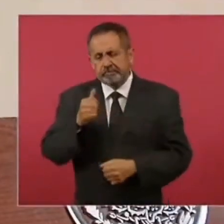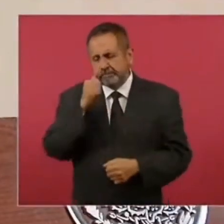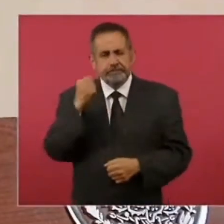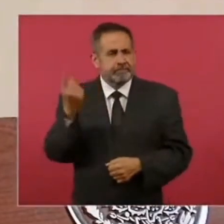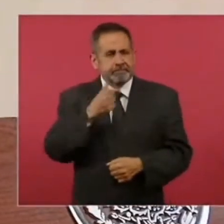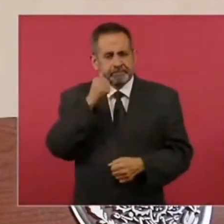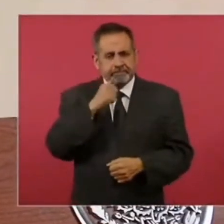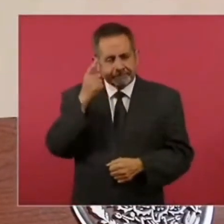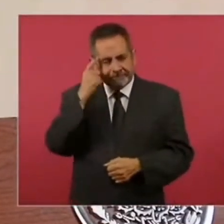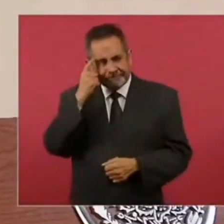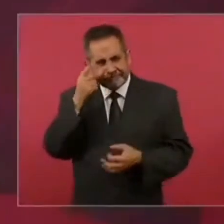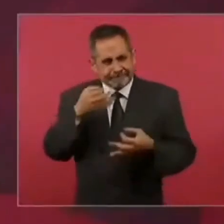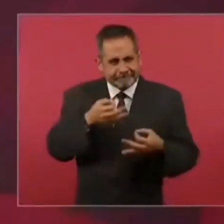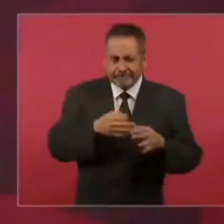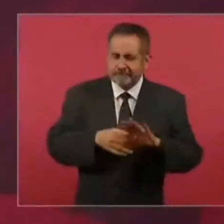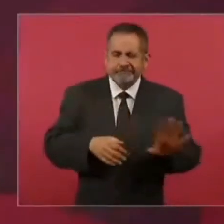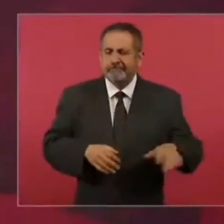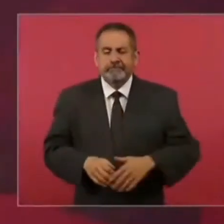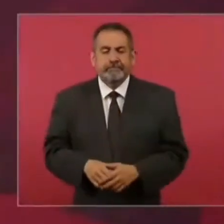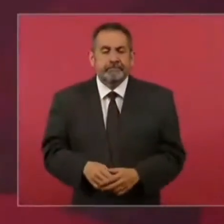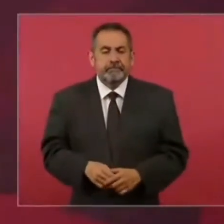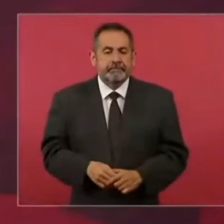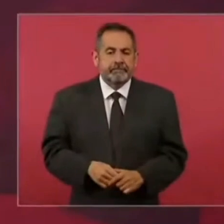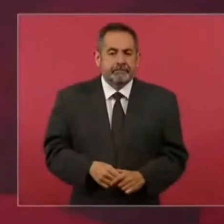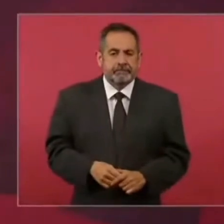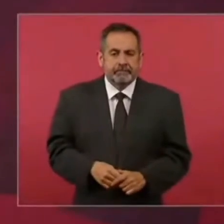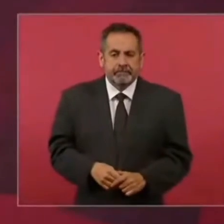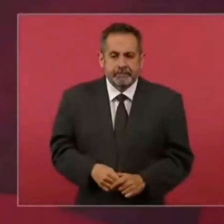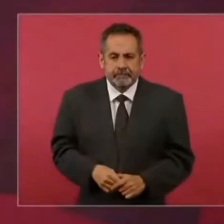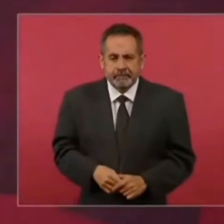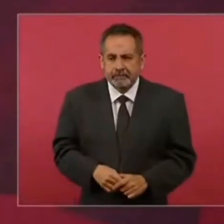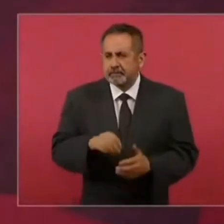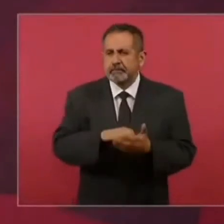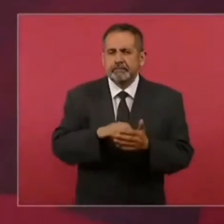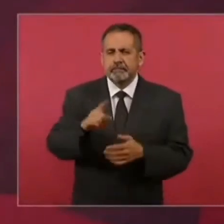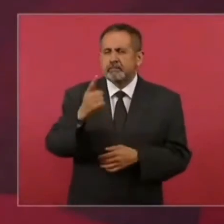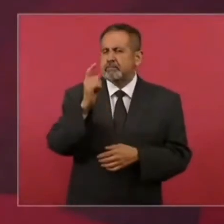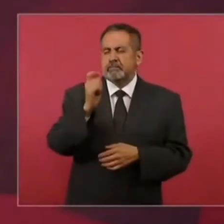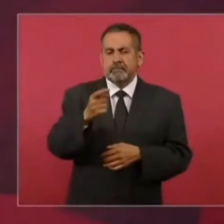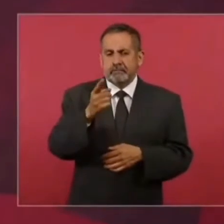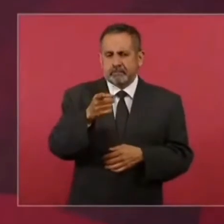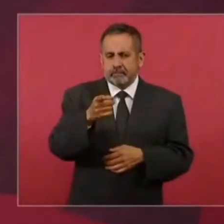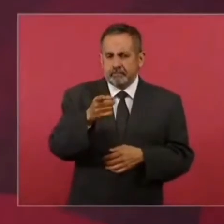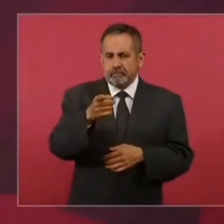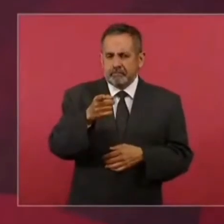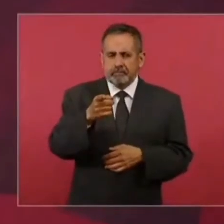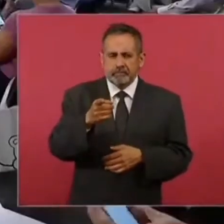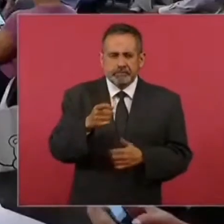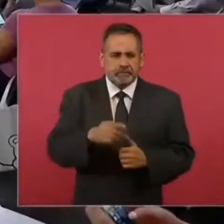Siempre va a estar la tentación del poder por el poder. Hay un caso, por ejemplo,